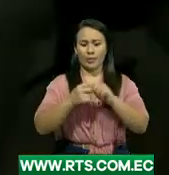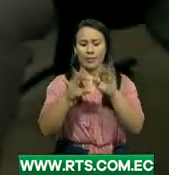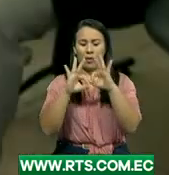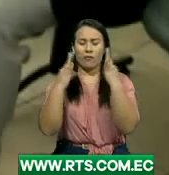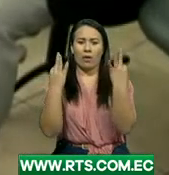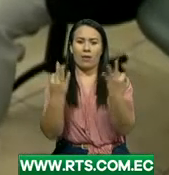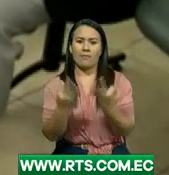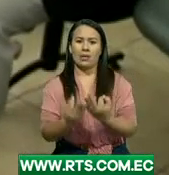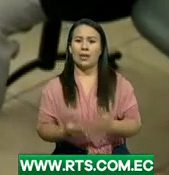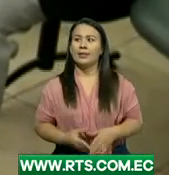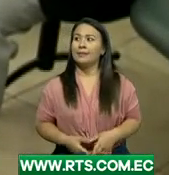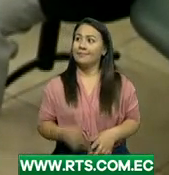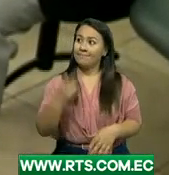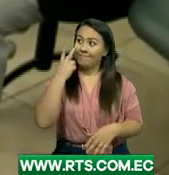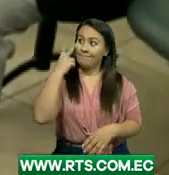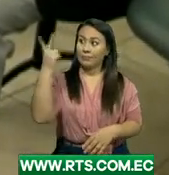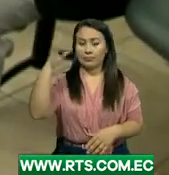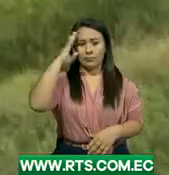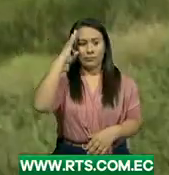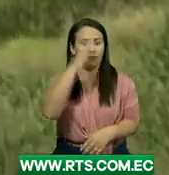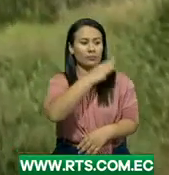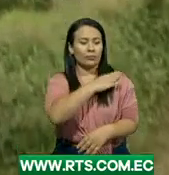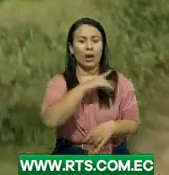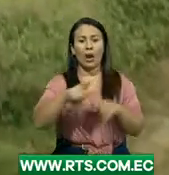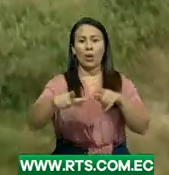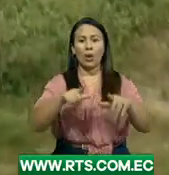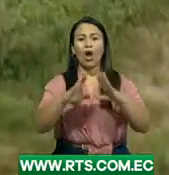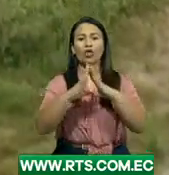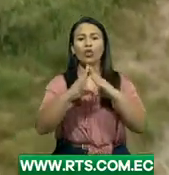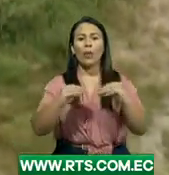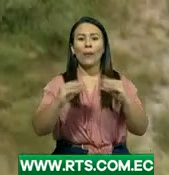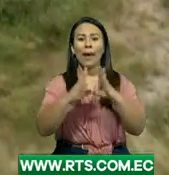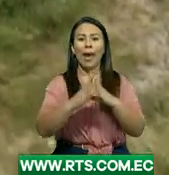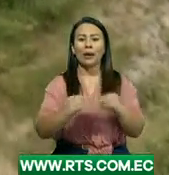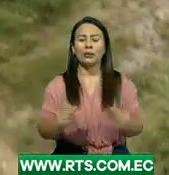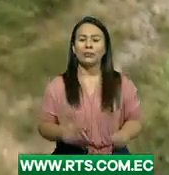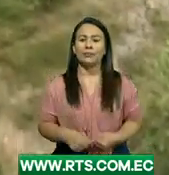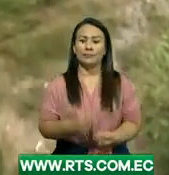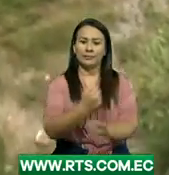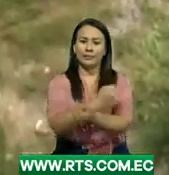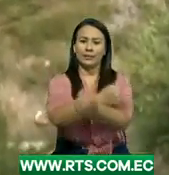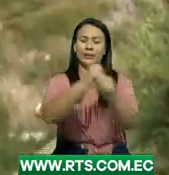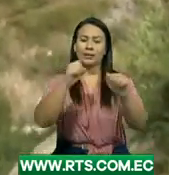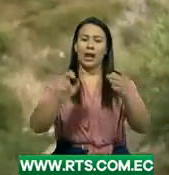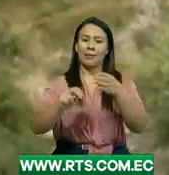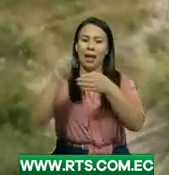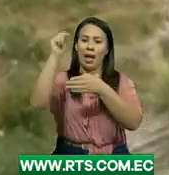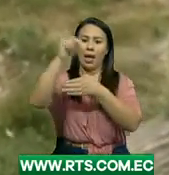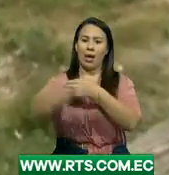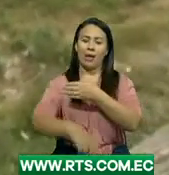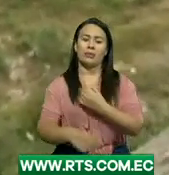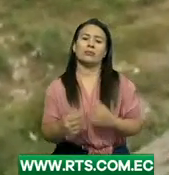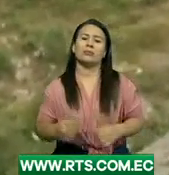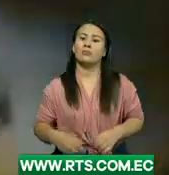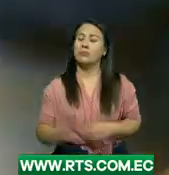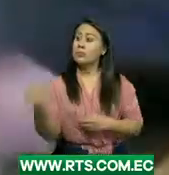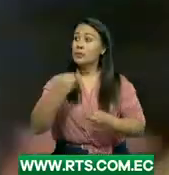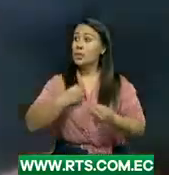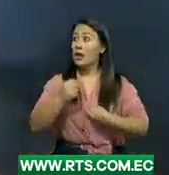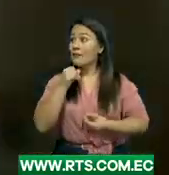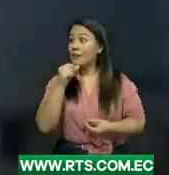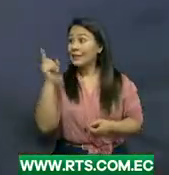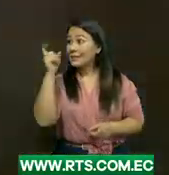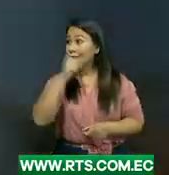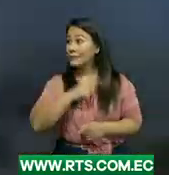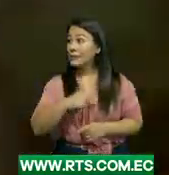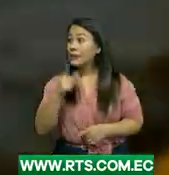familiares. Según el comandante del distrito Tumbaco, una persona por semana es salvada de las garras de las alturas del Chiche. El factor duda juega a